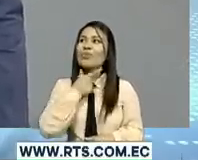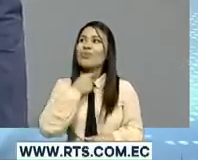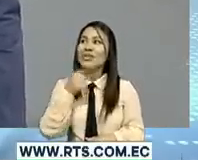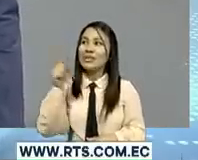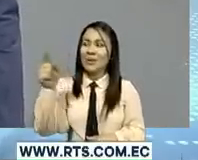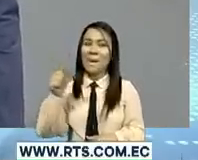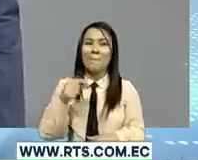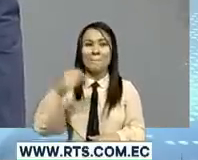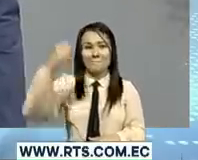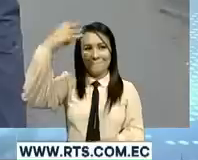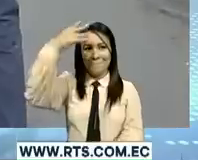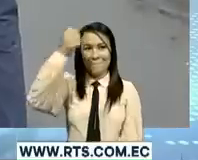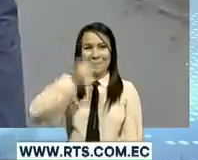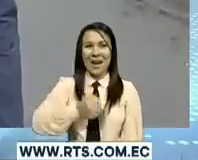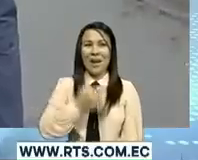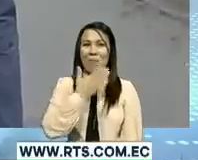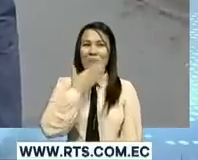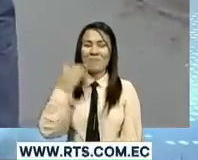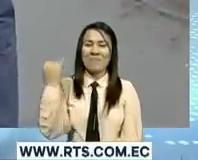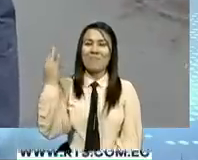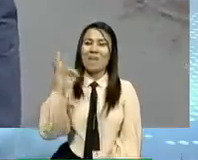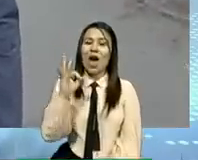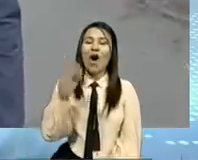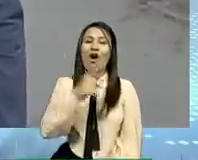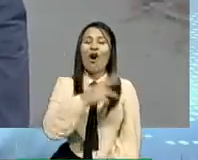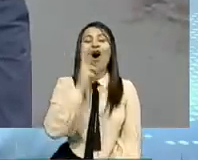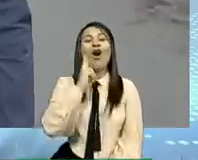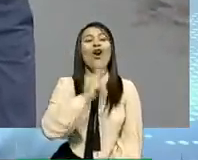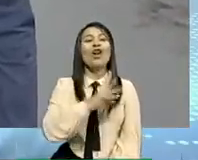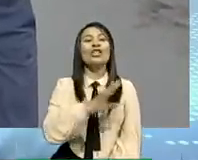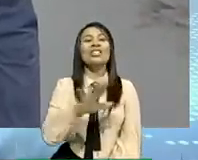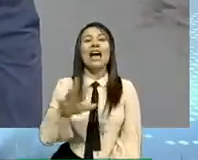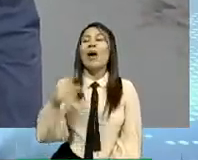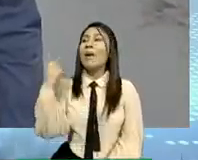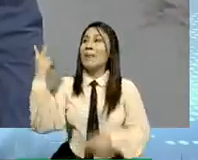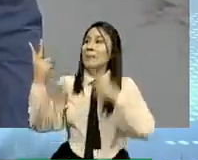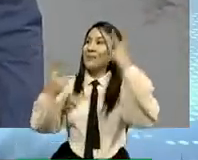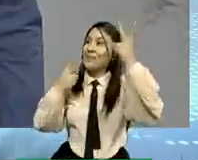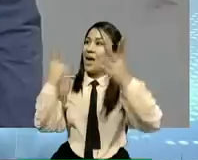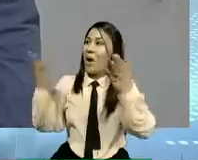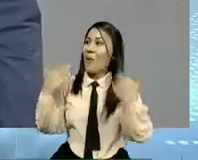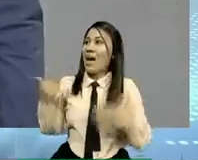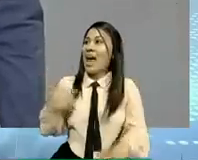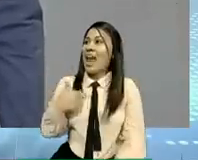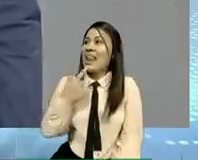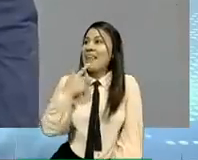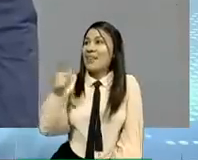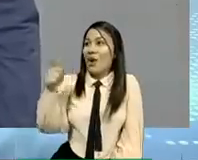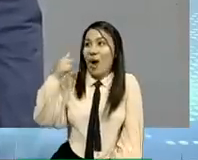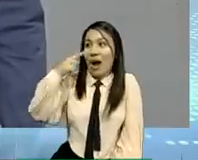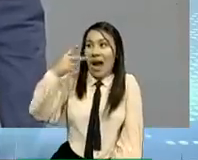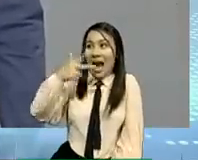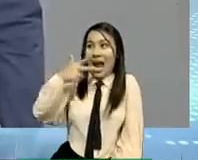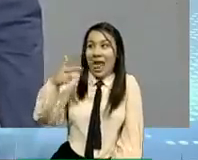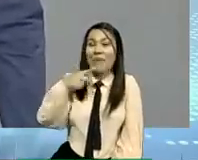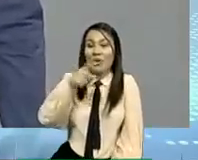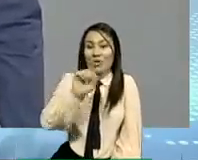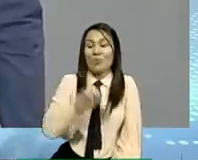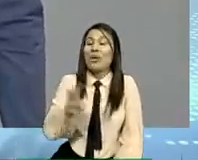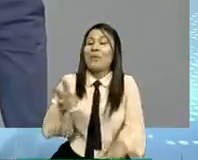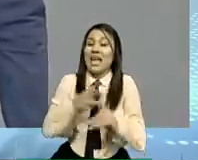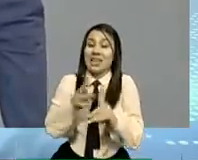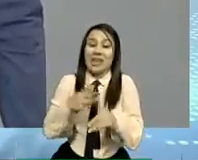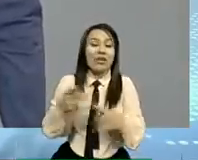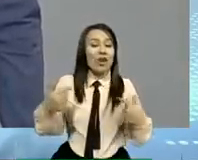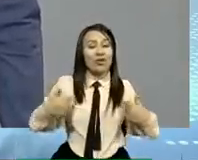dice que cubre mejor. Y sobre todo el color, porque quiere darse una vuelta por Guayaquil, a usted se lo dijo, eso está grabado por si acaso y lo pueden ratificar,